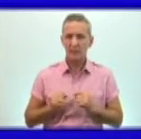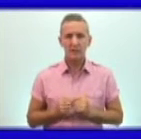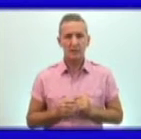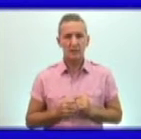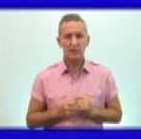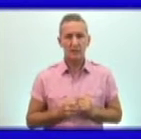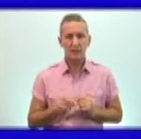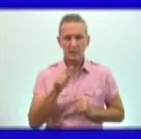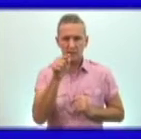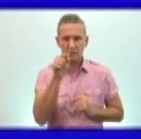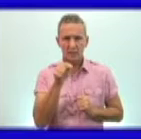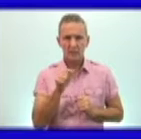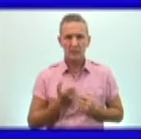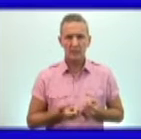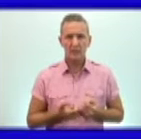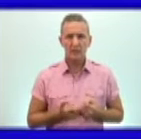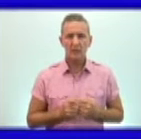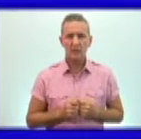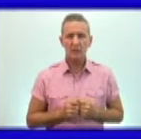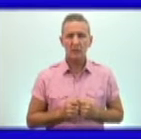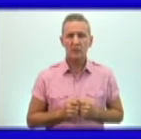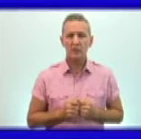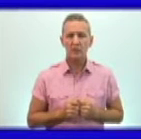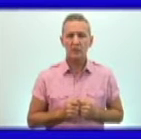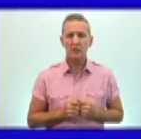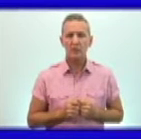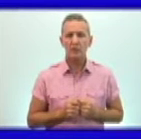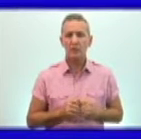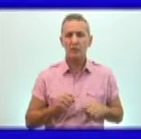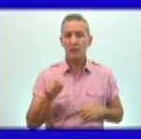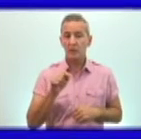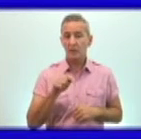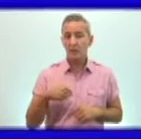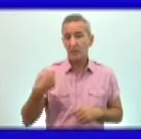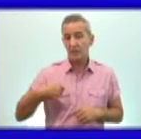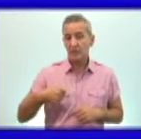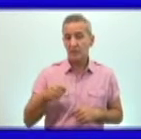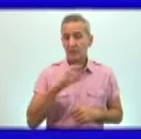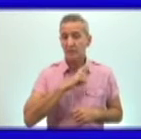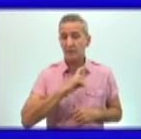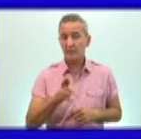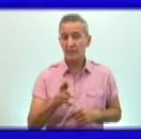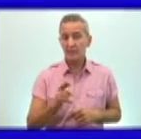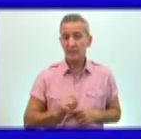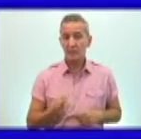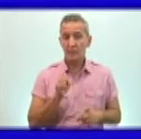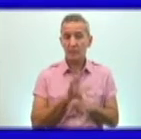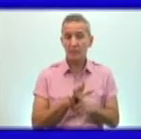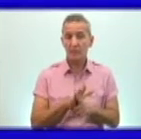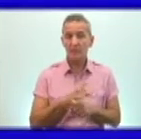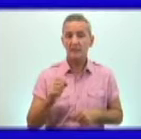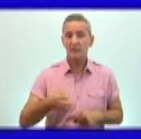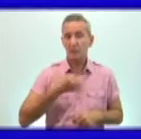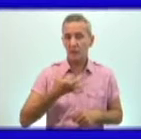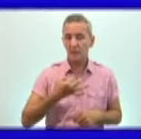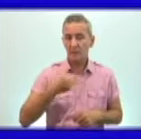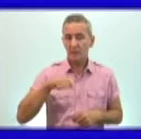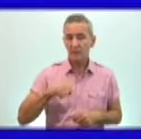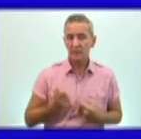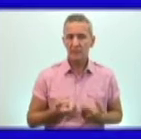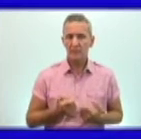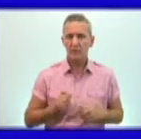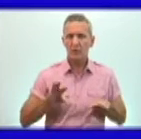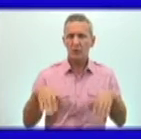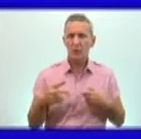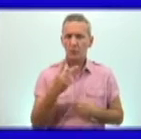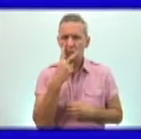la interrogante siguiente, que ustedes de alguna manera tendrán que responderse a partir de todo lo que hablamos nosotros en este caso. ¿Cómo se evidencia el